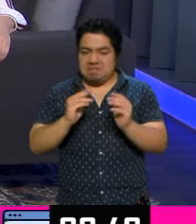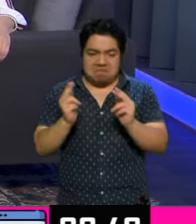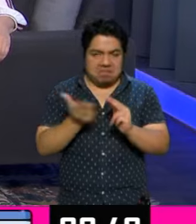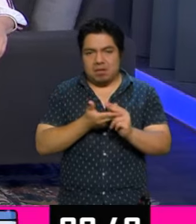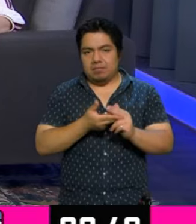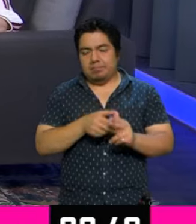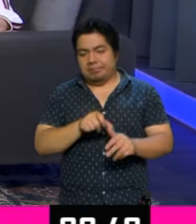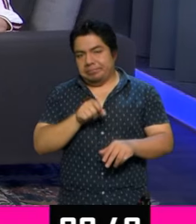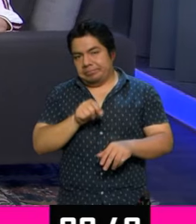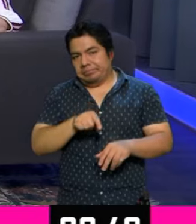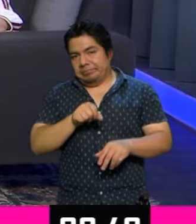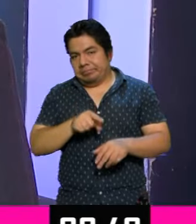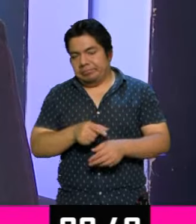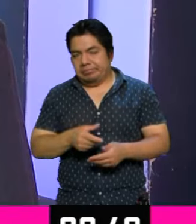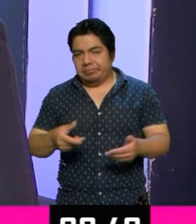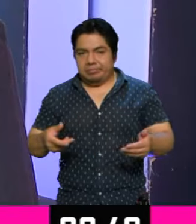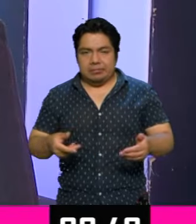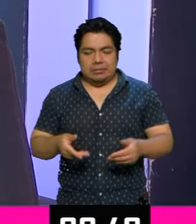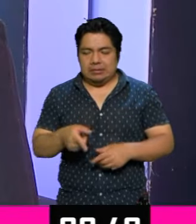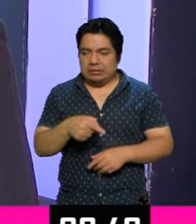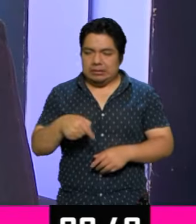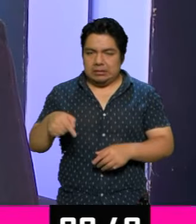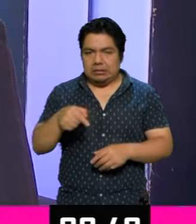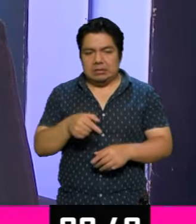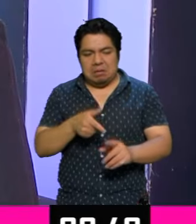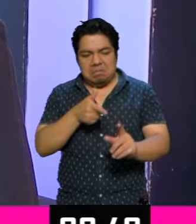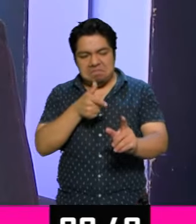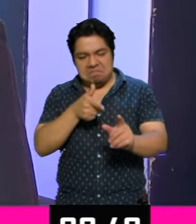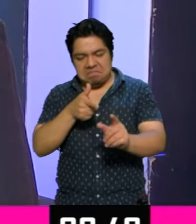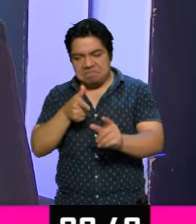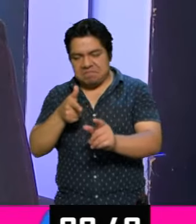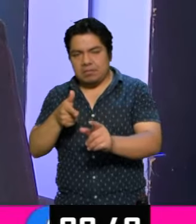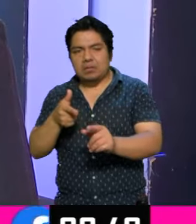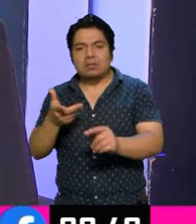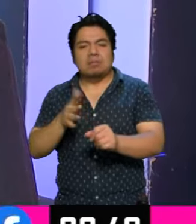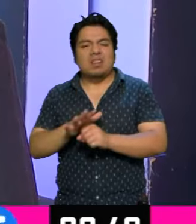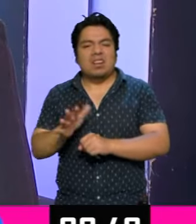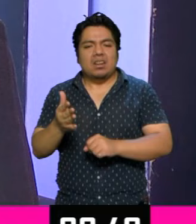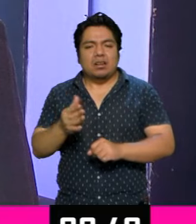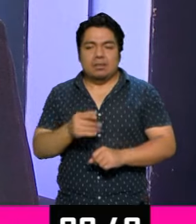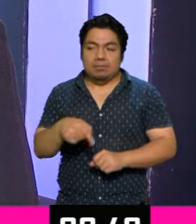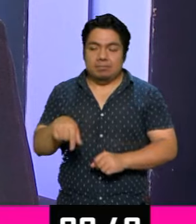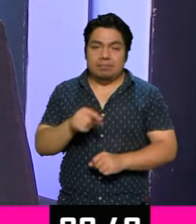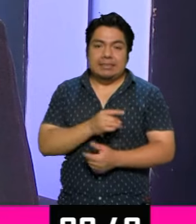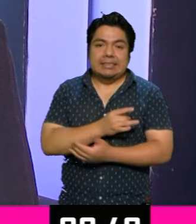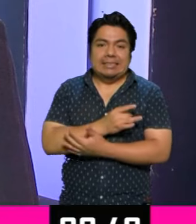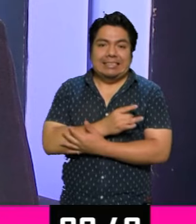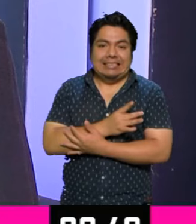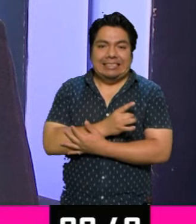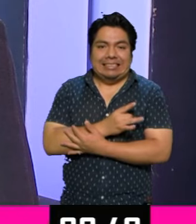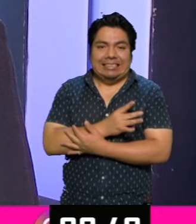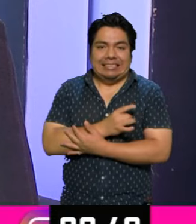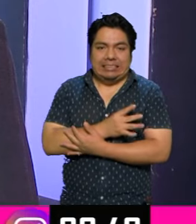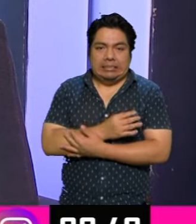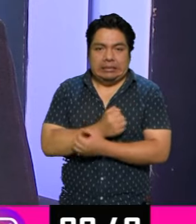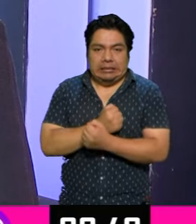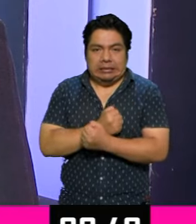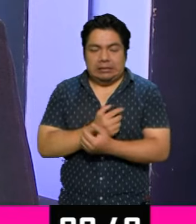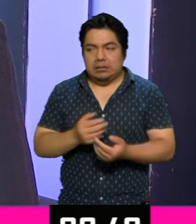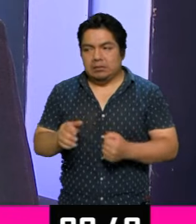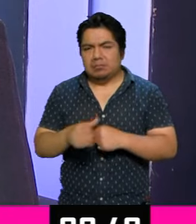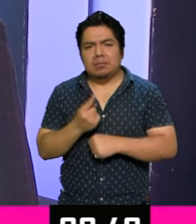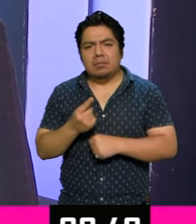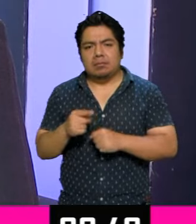En una ejecución que lo que buscaba era generar terror. Generar una gran lección. ¿Para qué? Para que